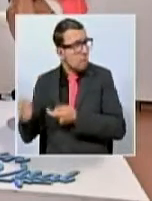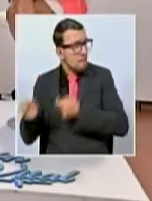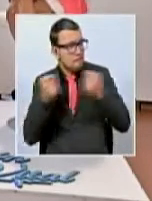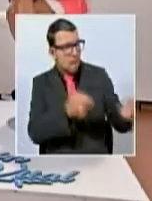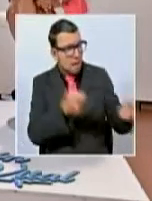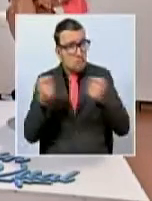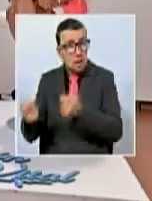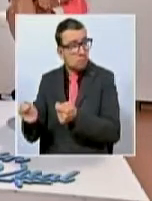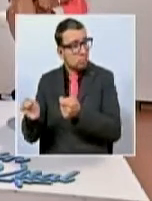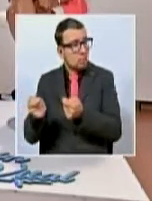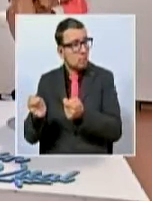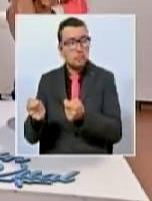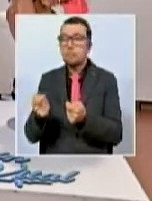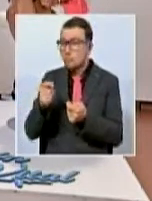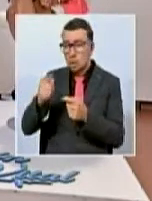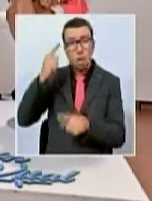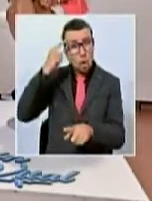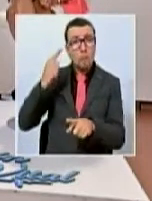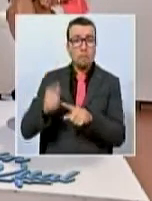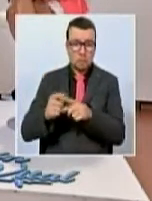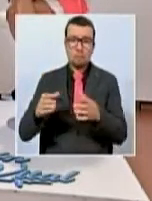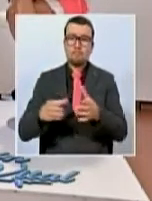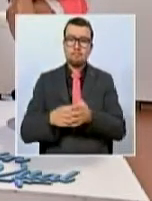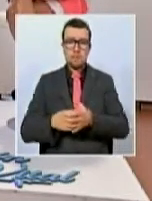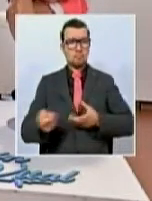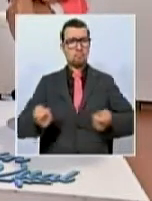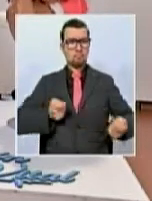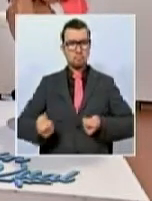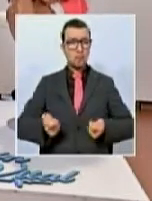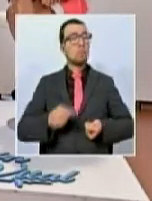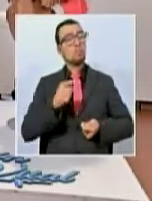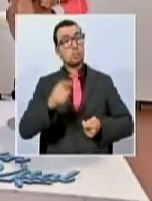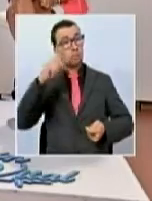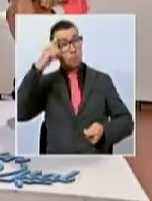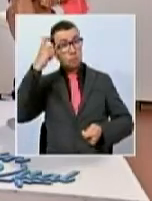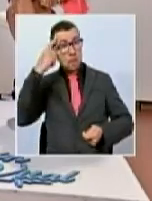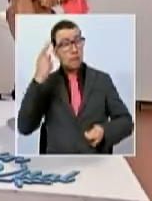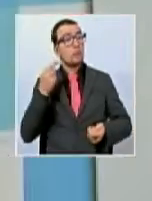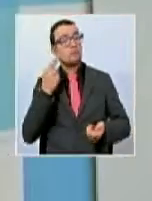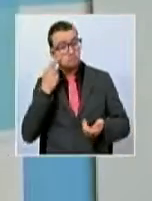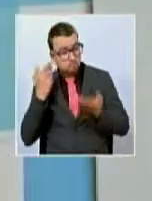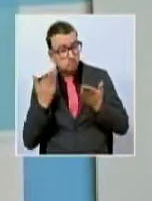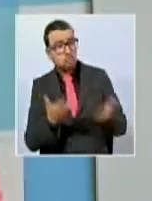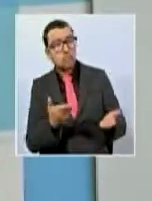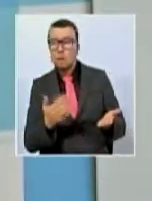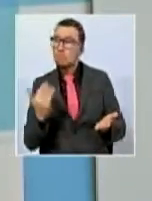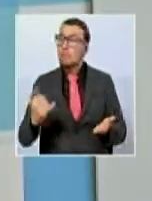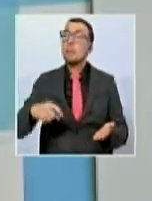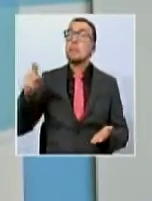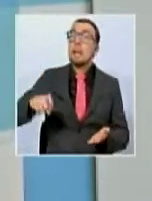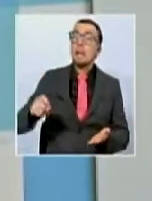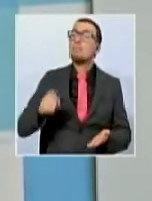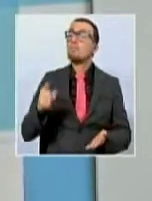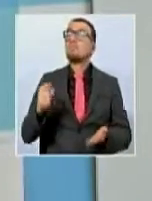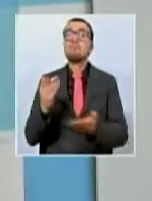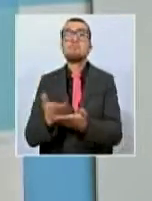misión y la visión de la existencia de un gremio. Sentarse con el gobierno a ver las necesidades que tiene en este caso la